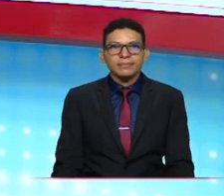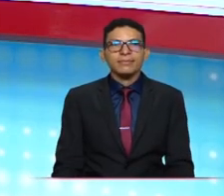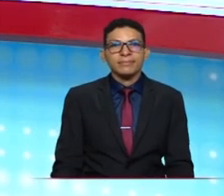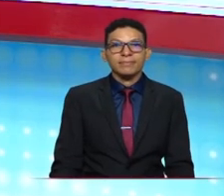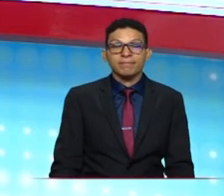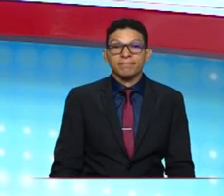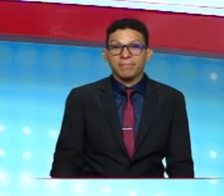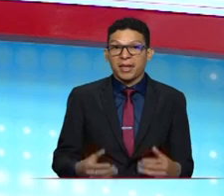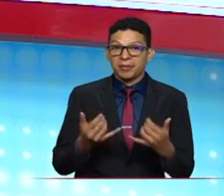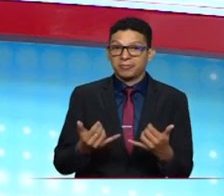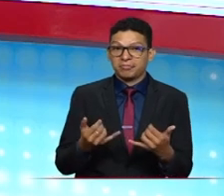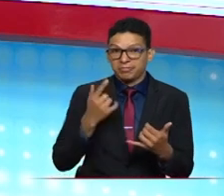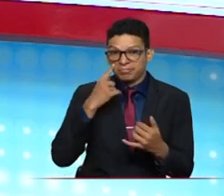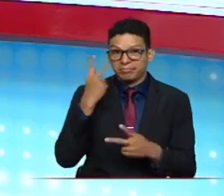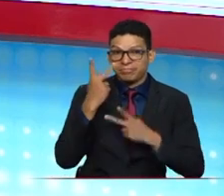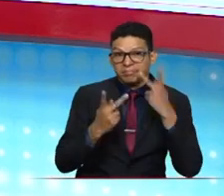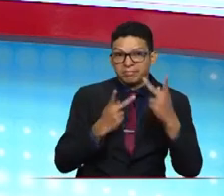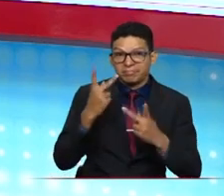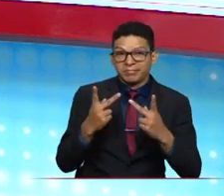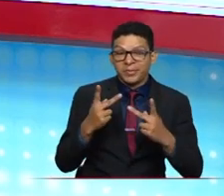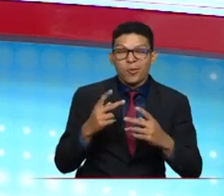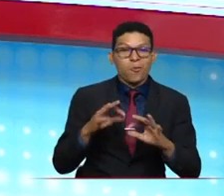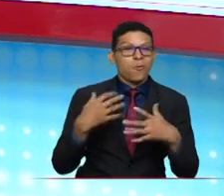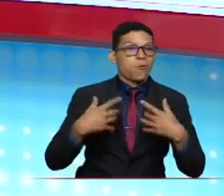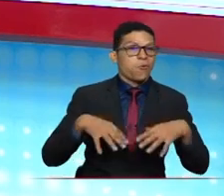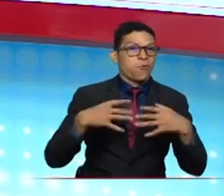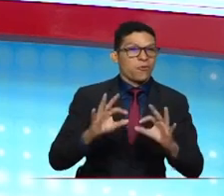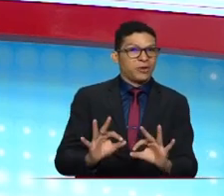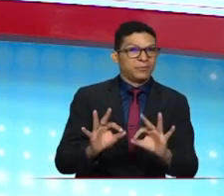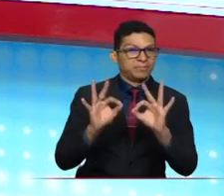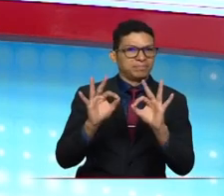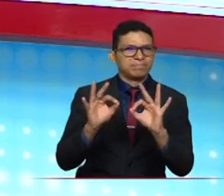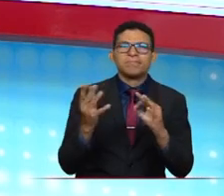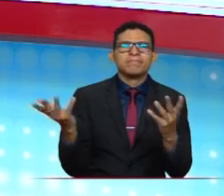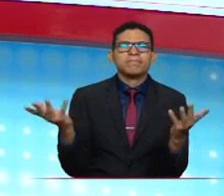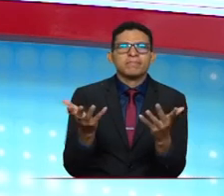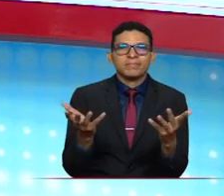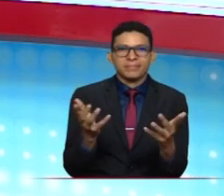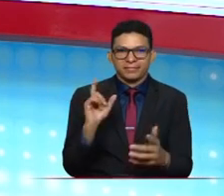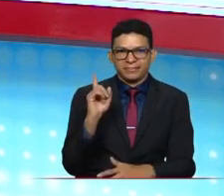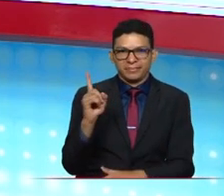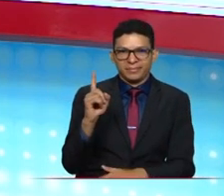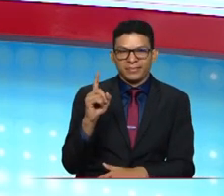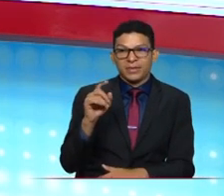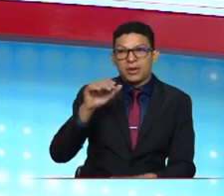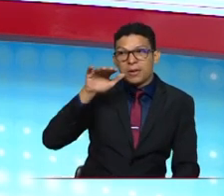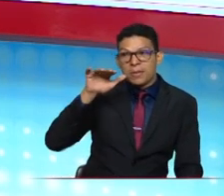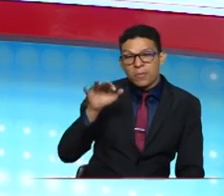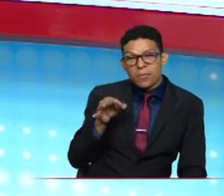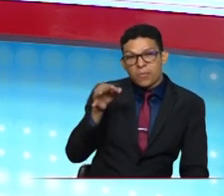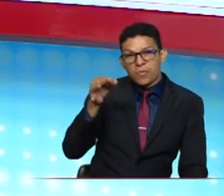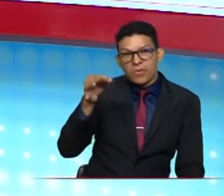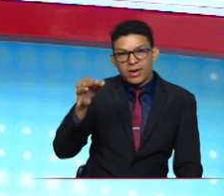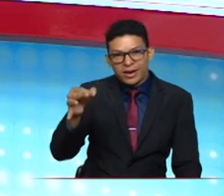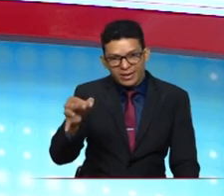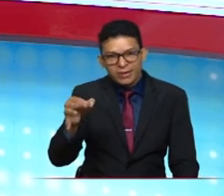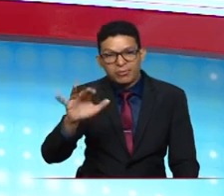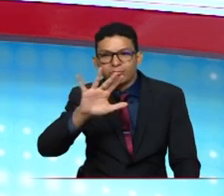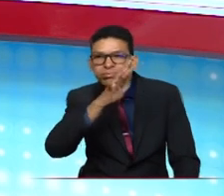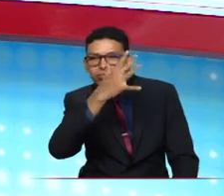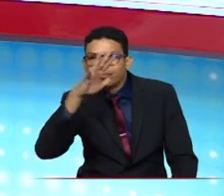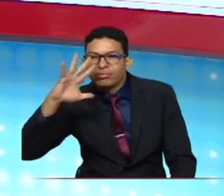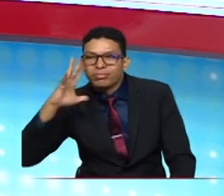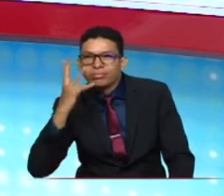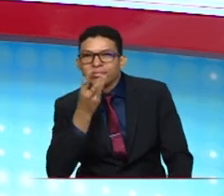hoy tenemos Estefanía una super visita que vino directamente del denominado pesebre y paraíso colombiano se trata de